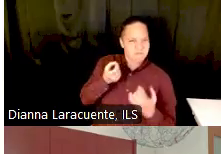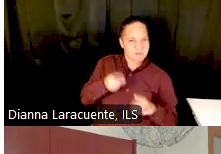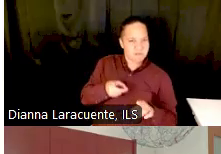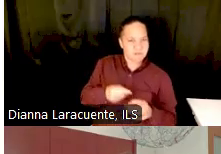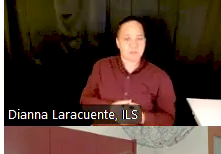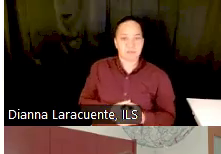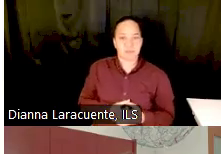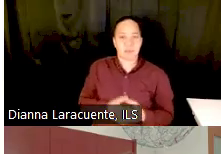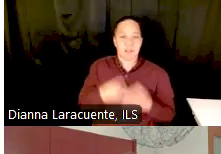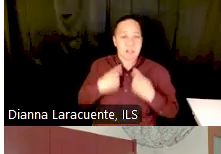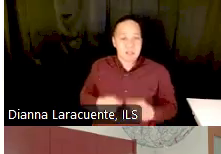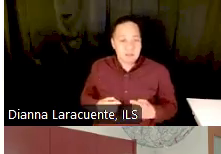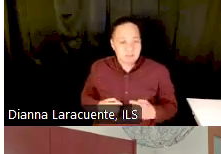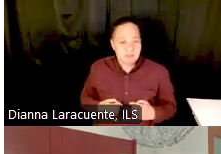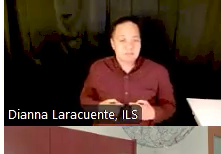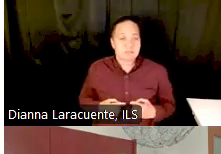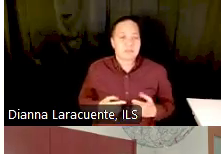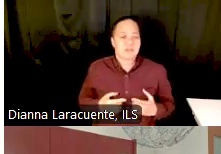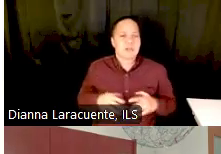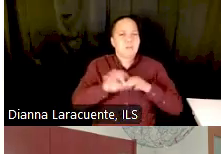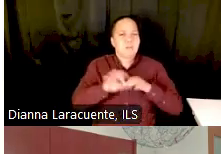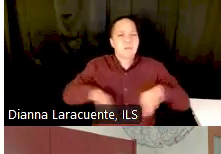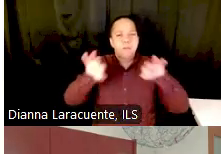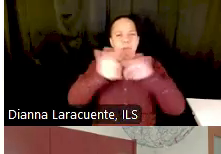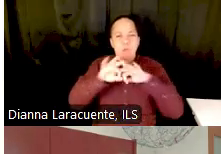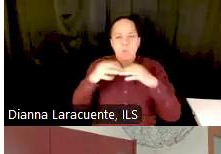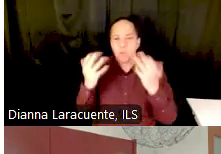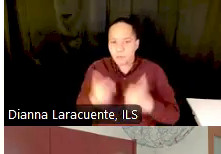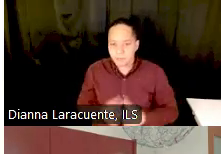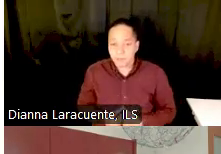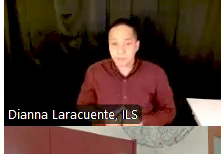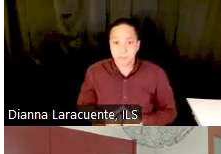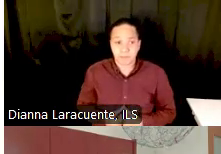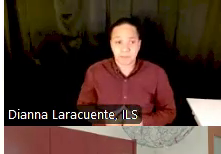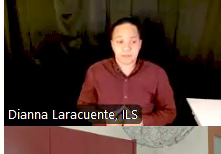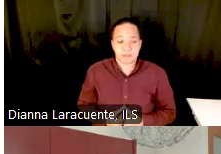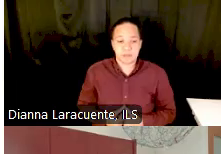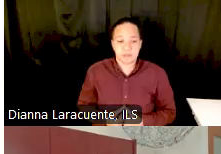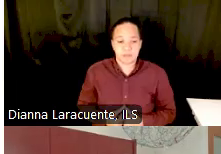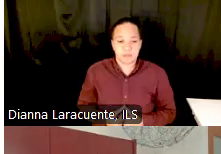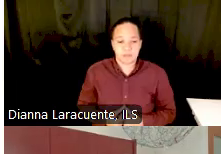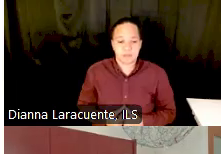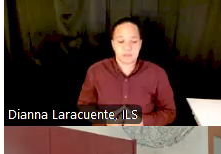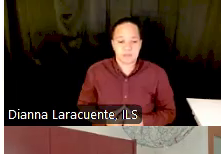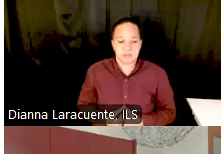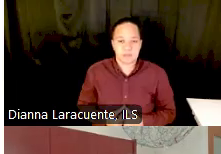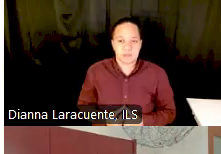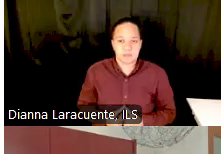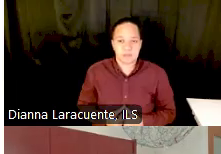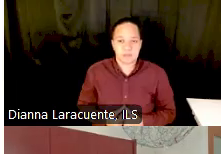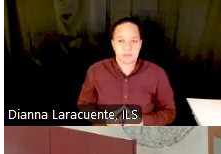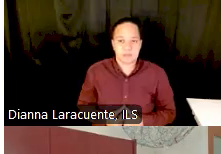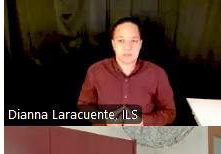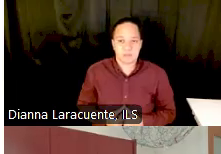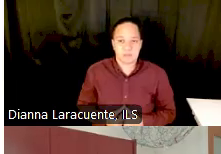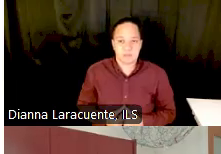la depresión, es bien importante, de primera instancia, cuando uno pregunta, ok, ¿qué